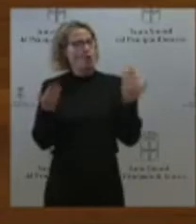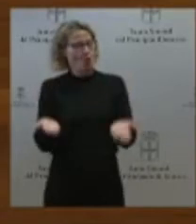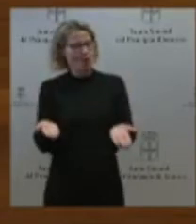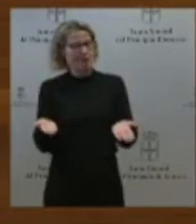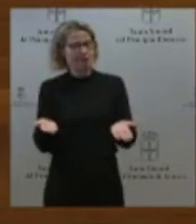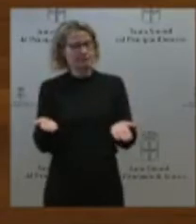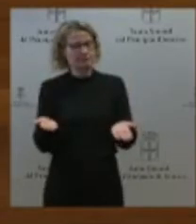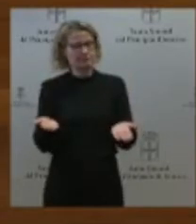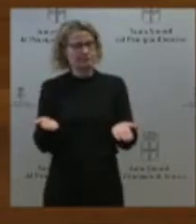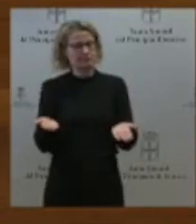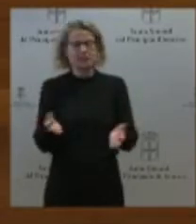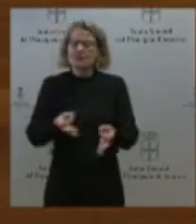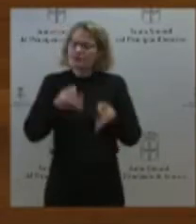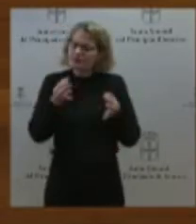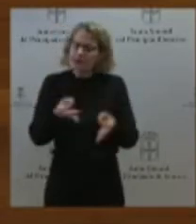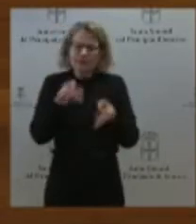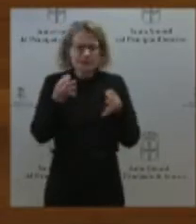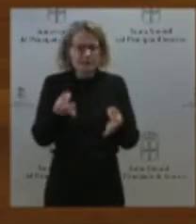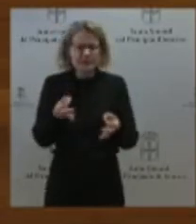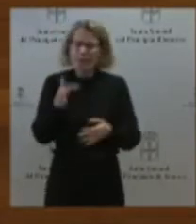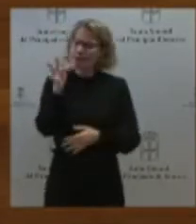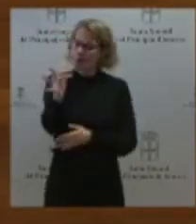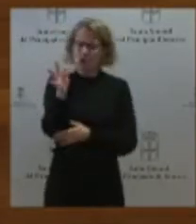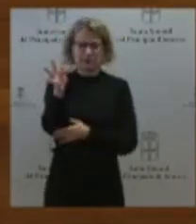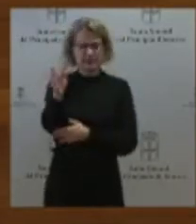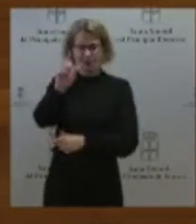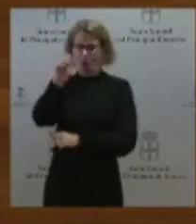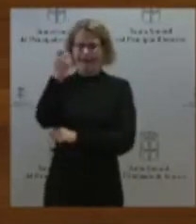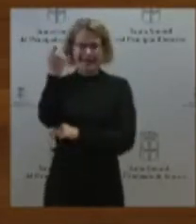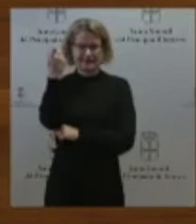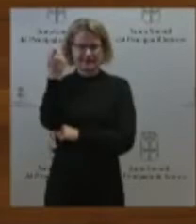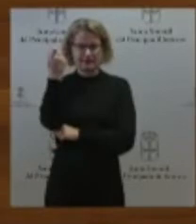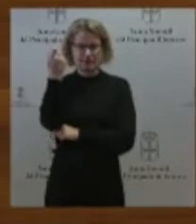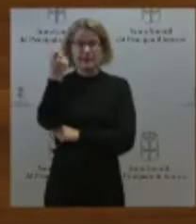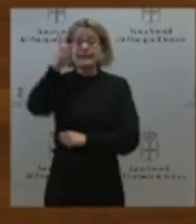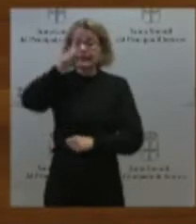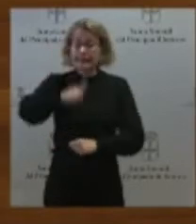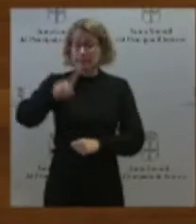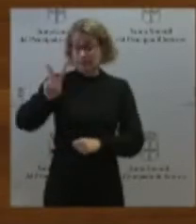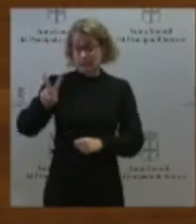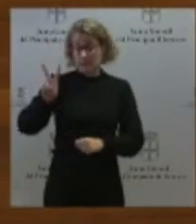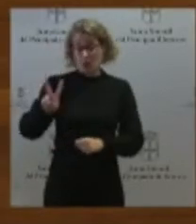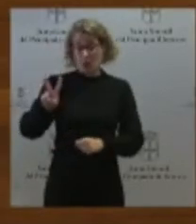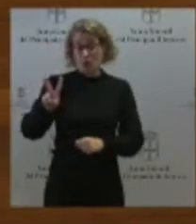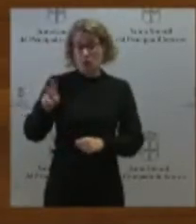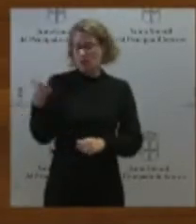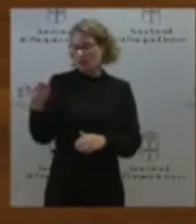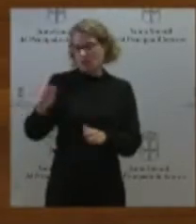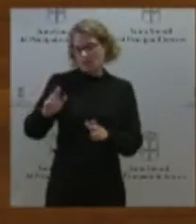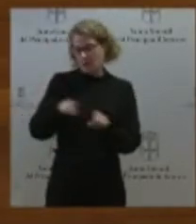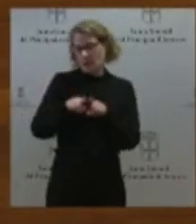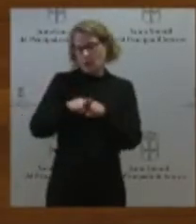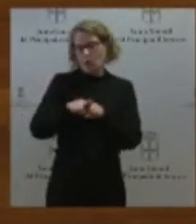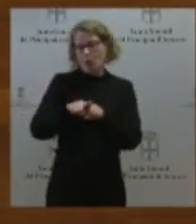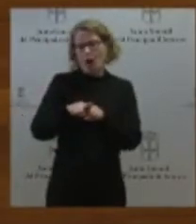ruido. Y en segundo lugar, tal y como expuso el martes el propio presidente, el señor Adrián Barbón, porque nos encontramos en un momento